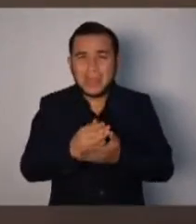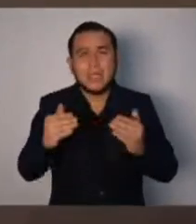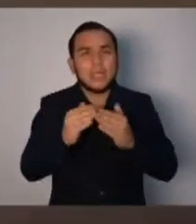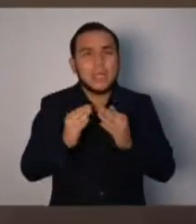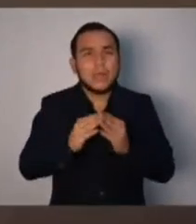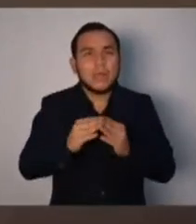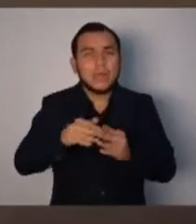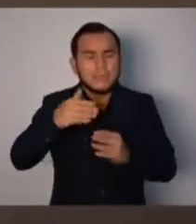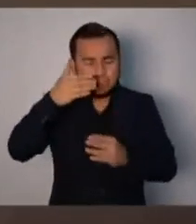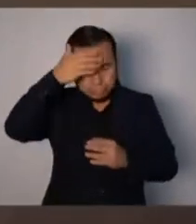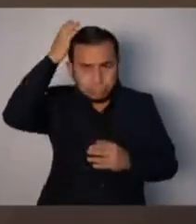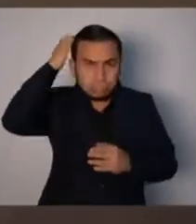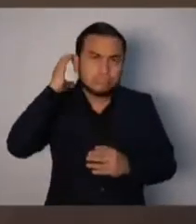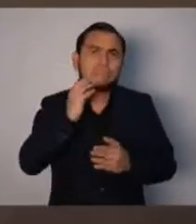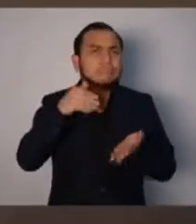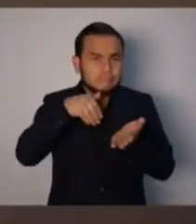pues no pasa nada